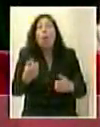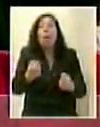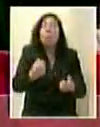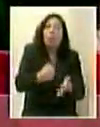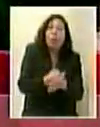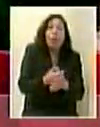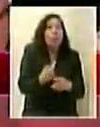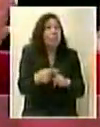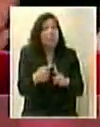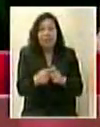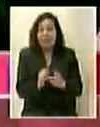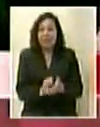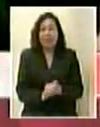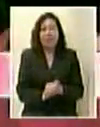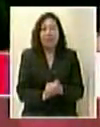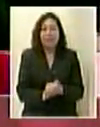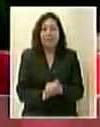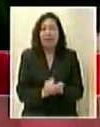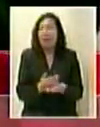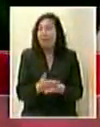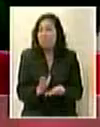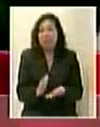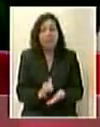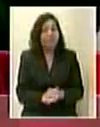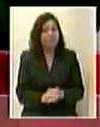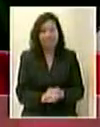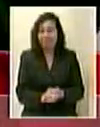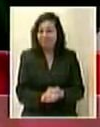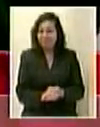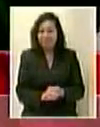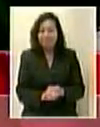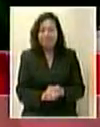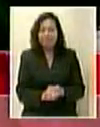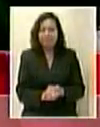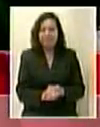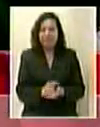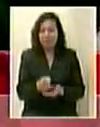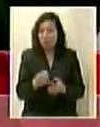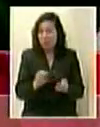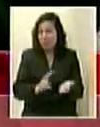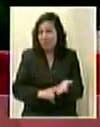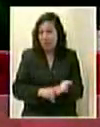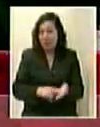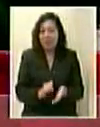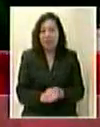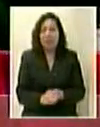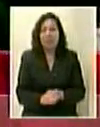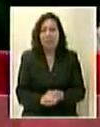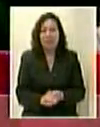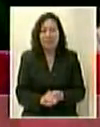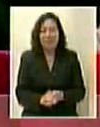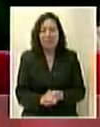Y creo que aparte de eso, ¿ustedes están seguros que son universitarias?